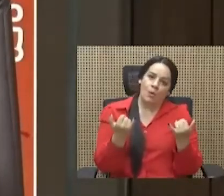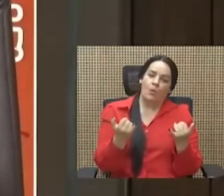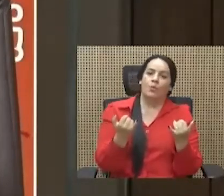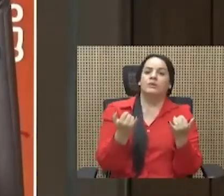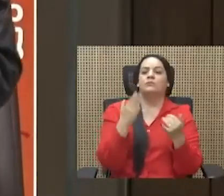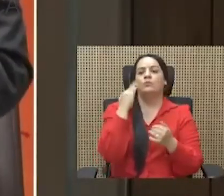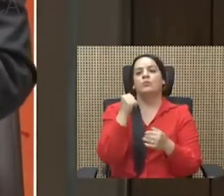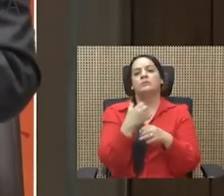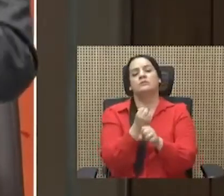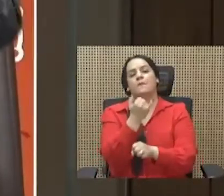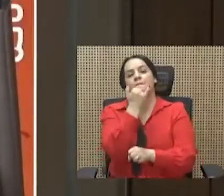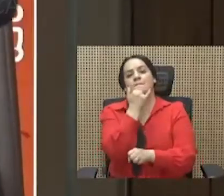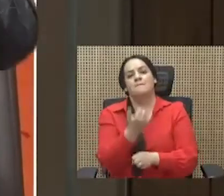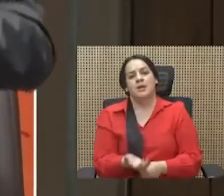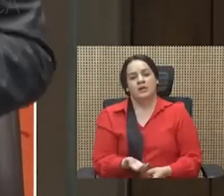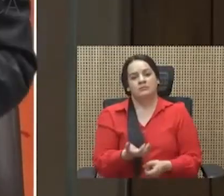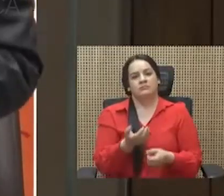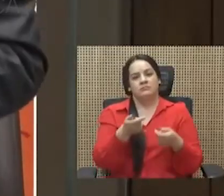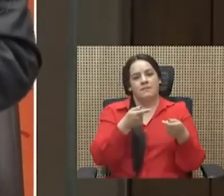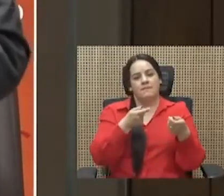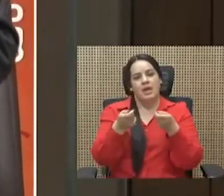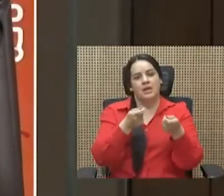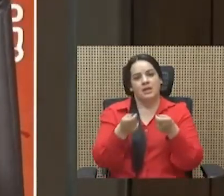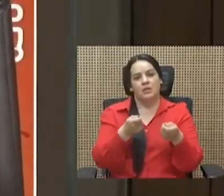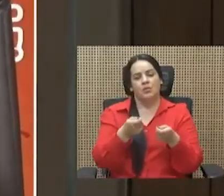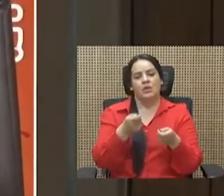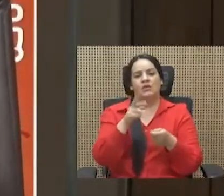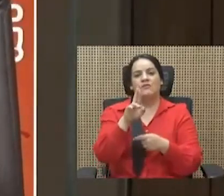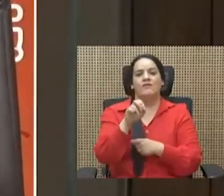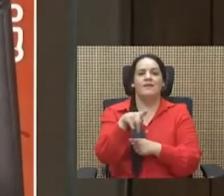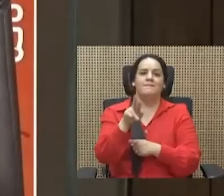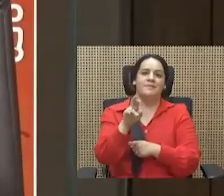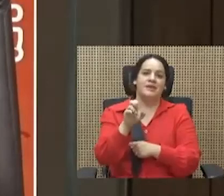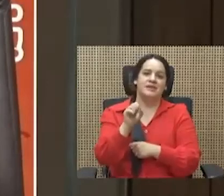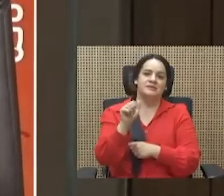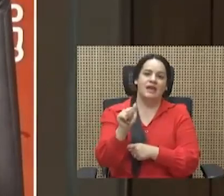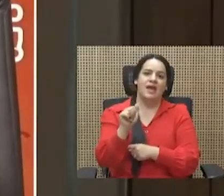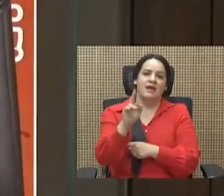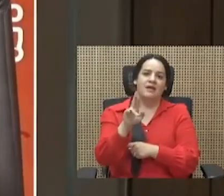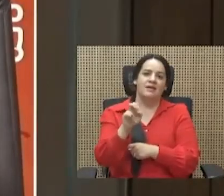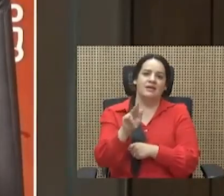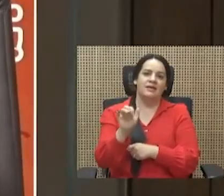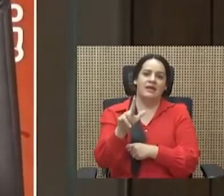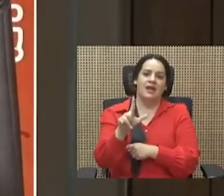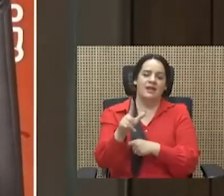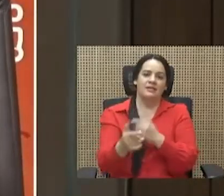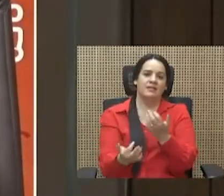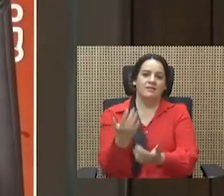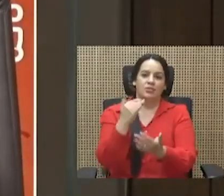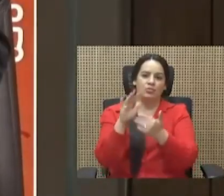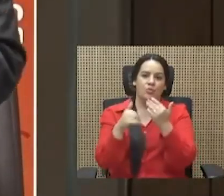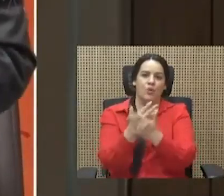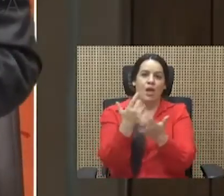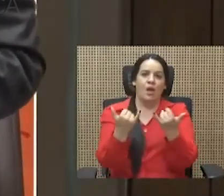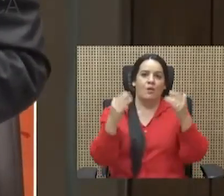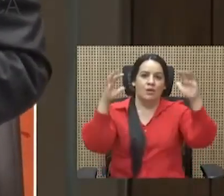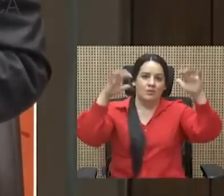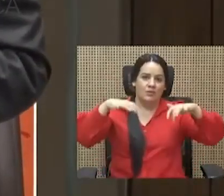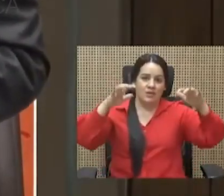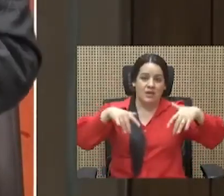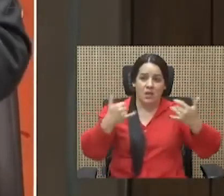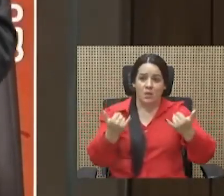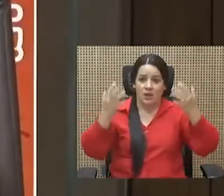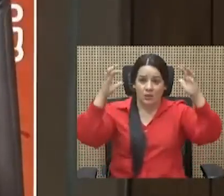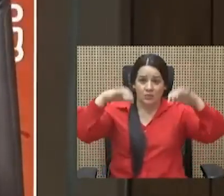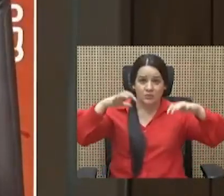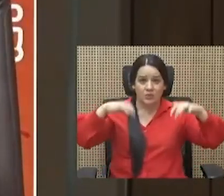represa de Arenal y se la quemaron toda cuando estaba lloviendo y ahora que no llueve no hay con qué generar, ¿verdad?